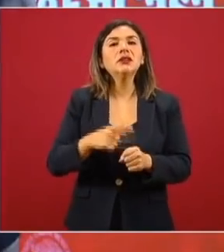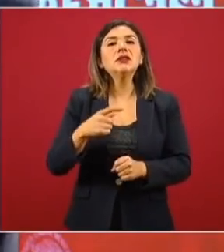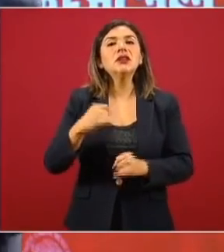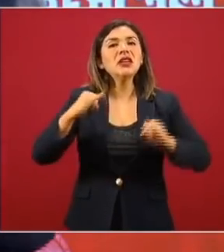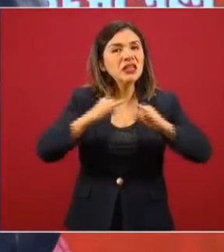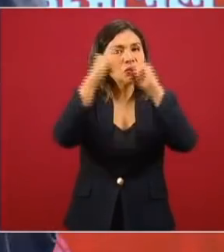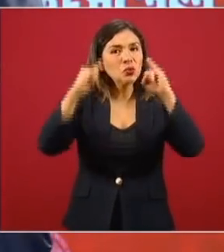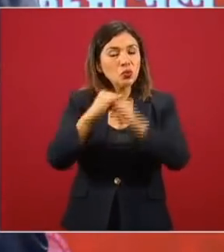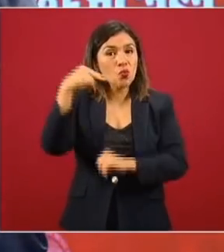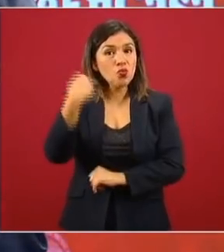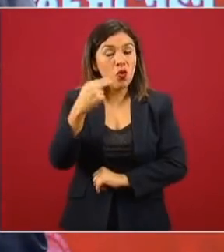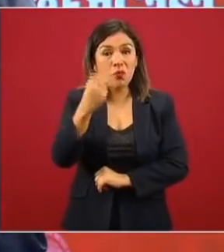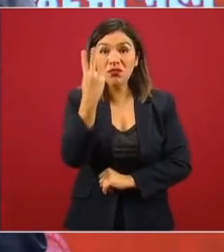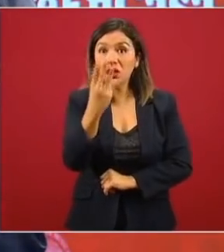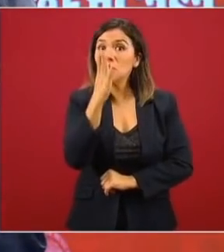instituciones.